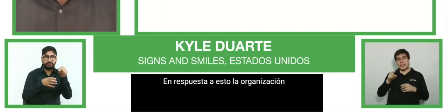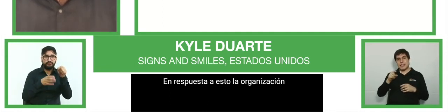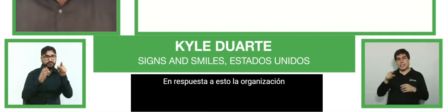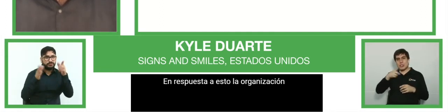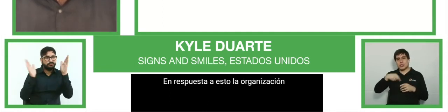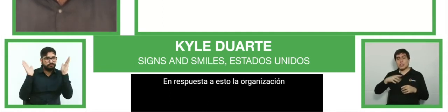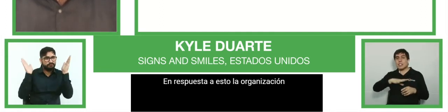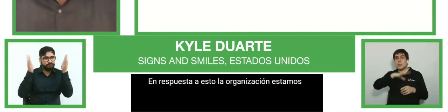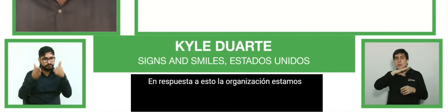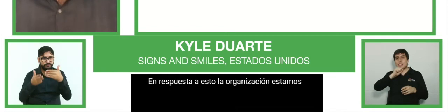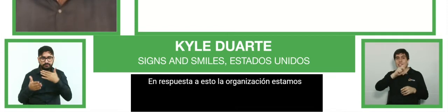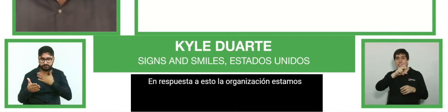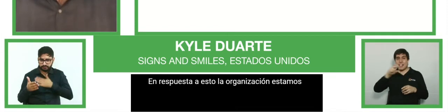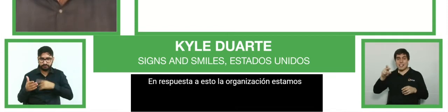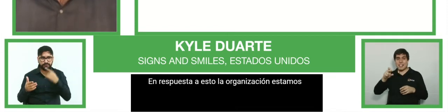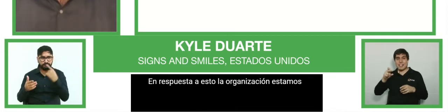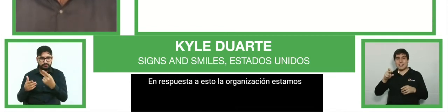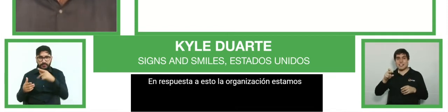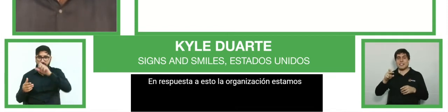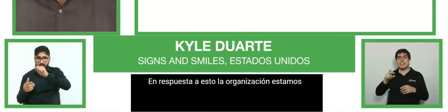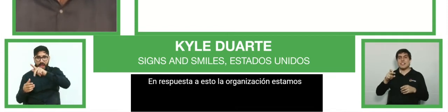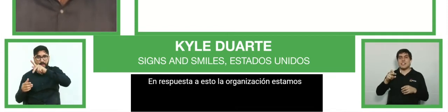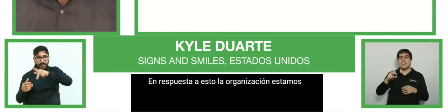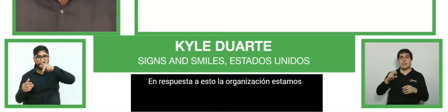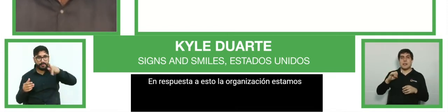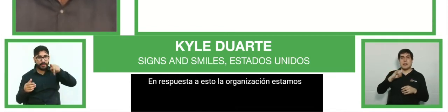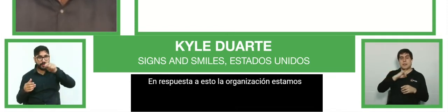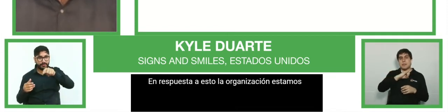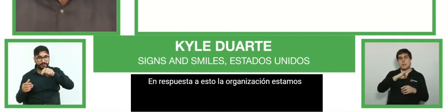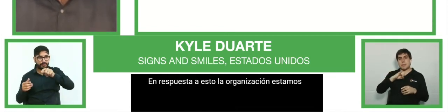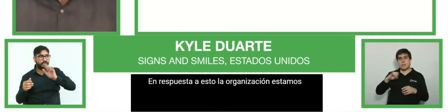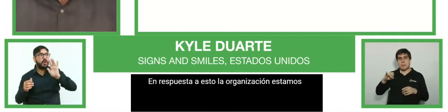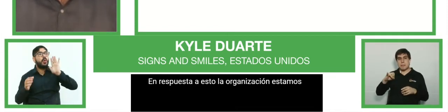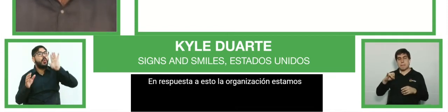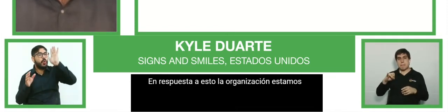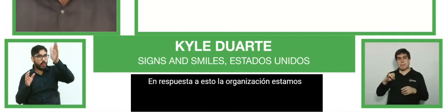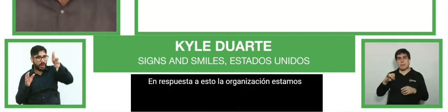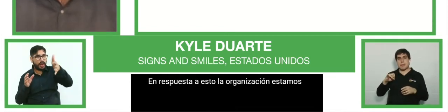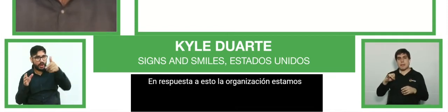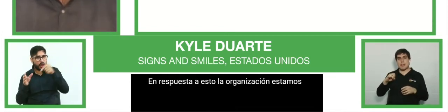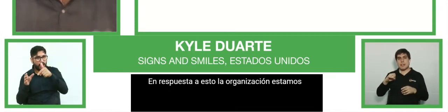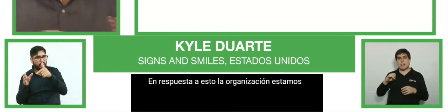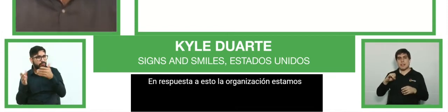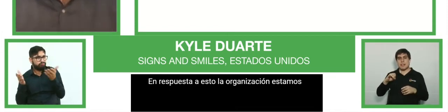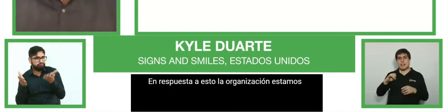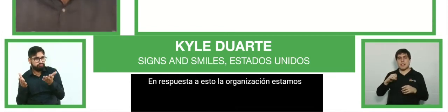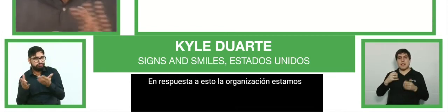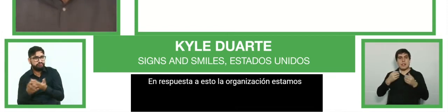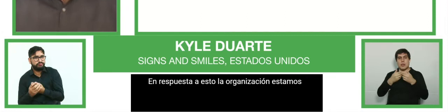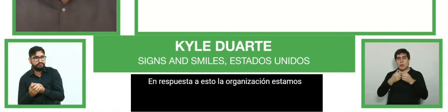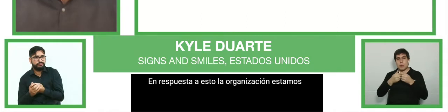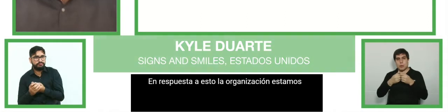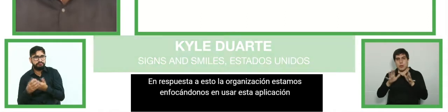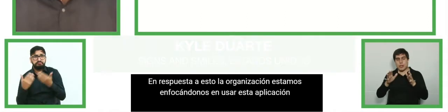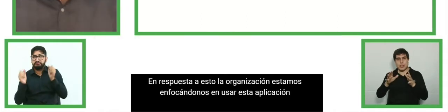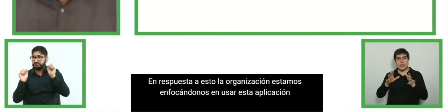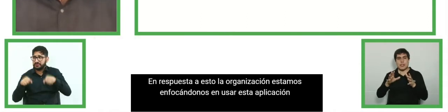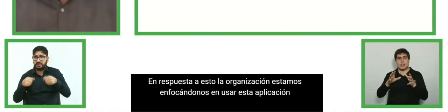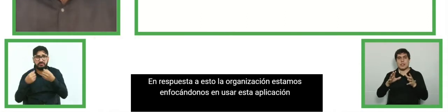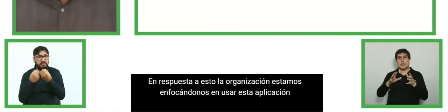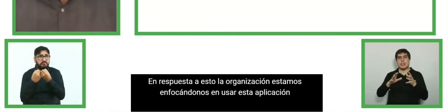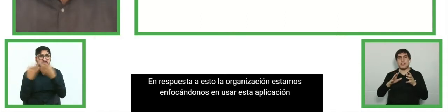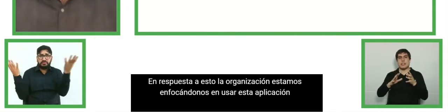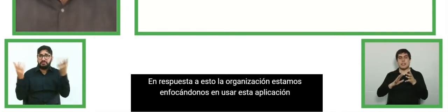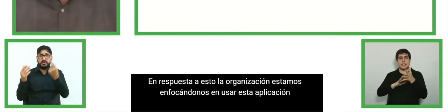en usar esta app para ser una app que puede usarse en cualquier combinación